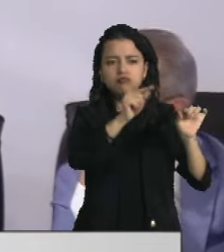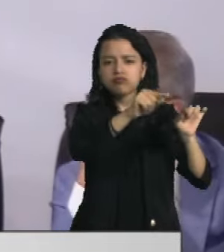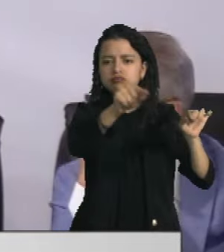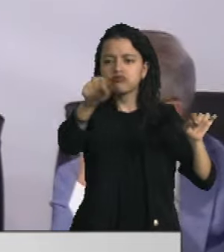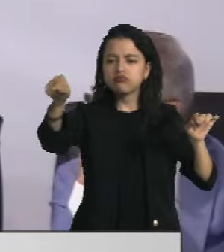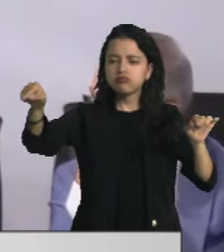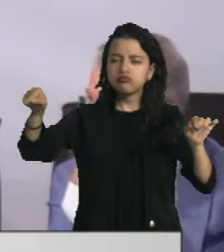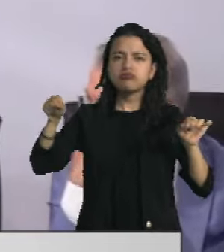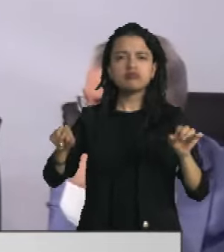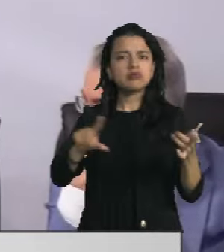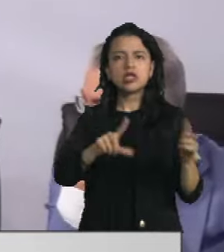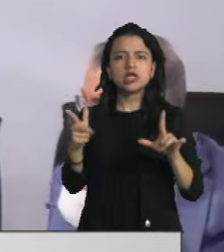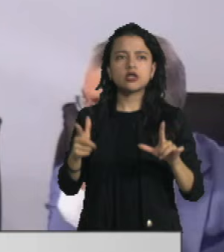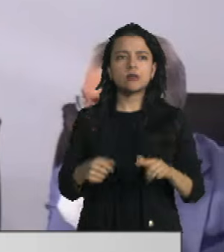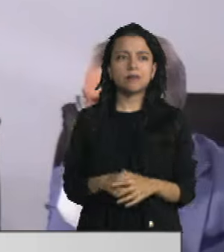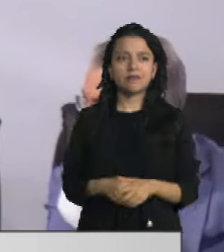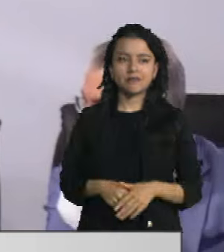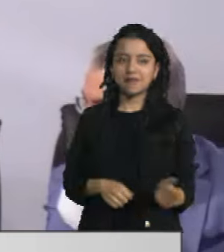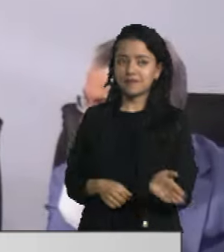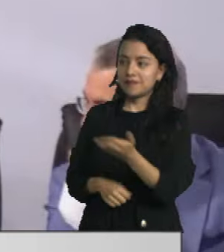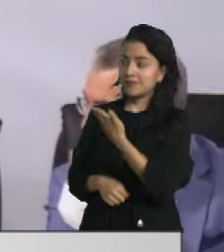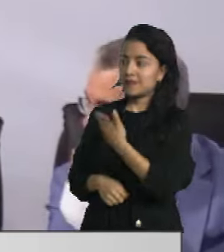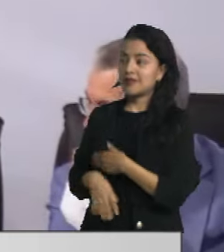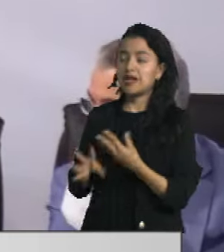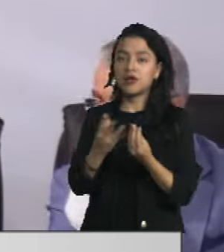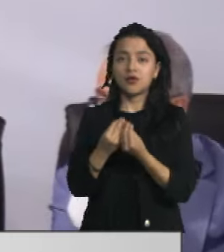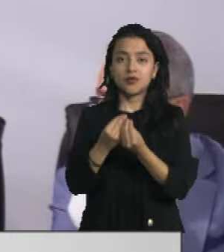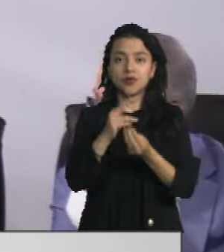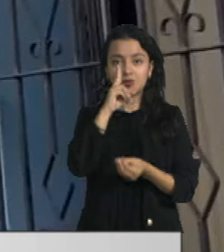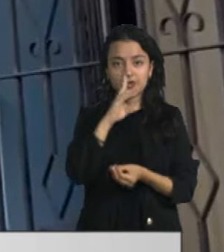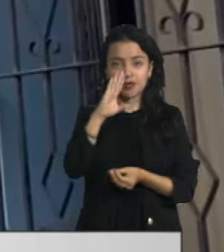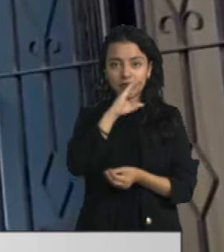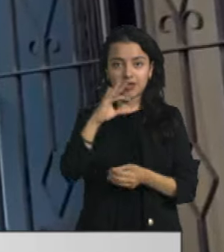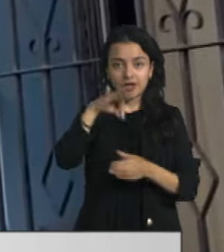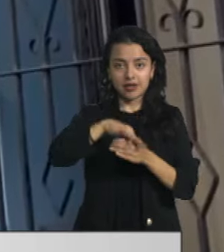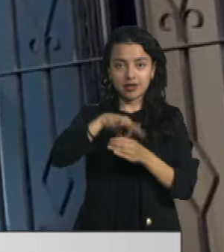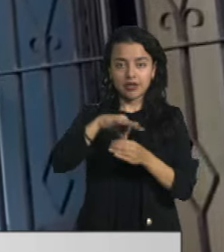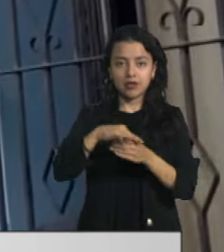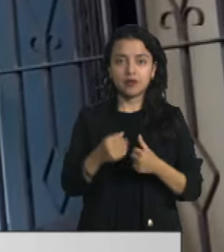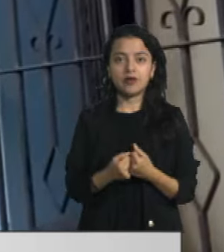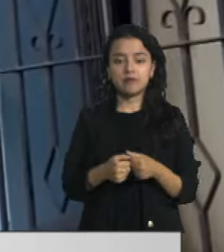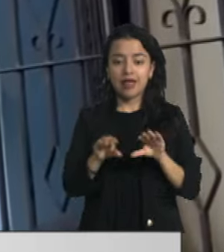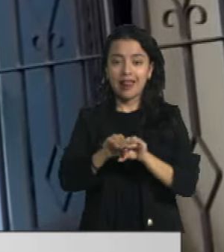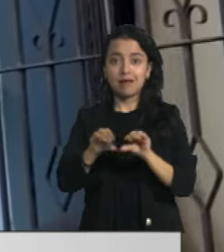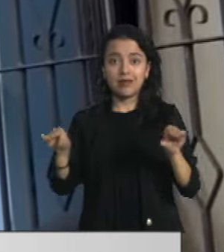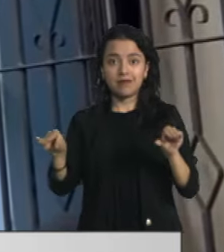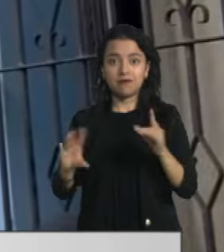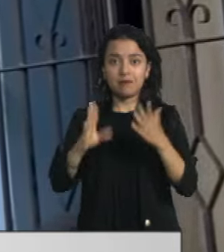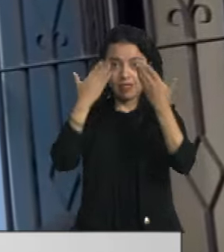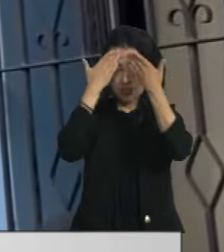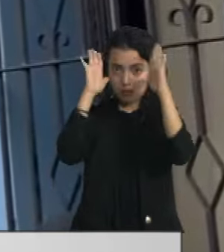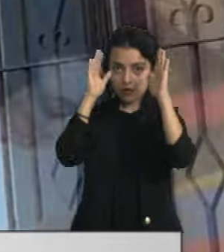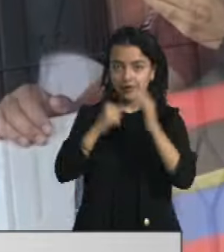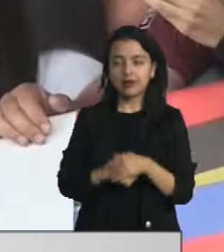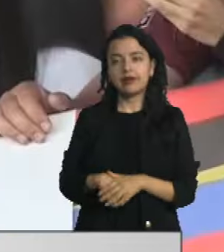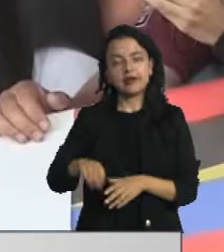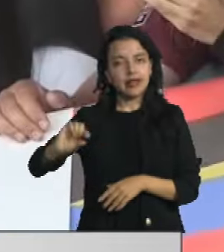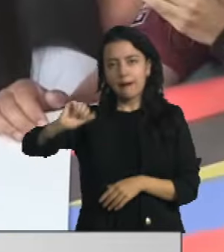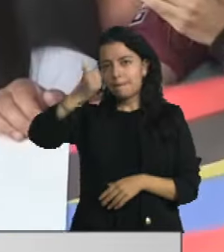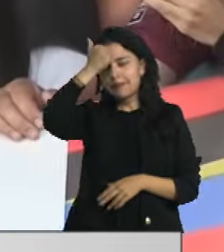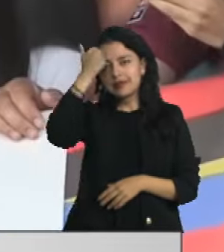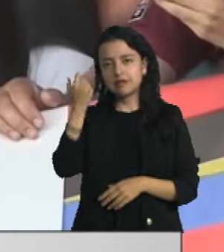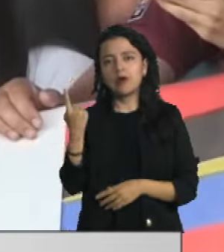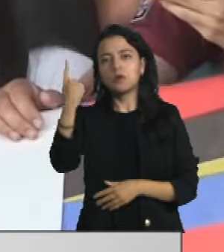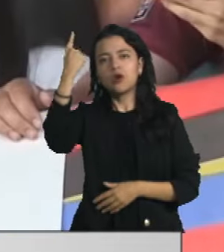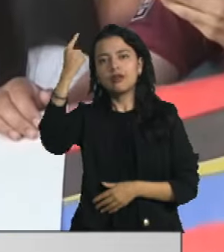por el Consejo Nacional Electoral de Venezuela, la Plataforma Unitaria Democrática, el principal bloque opositor del país, aseguró